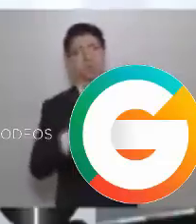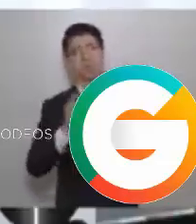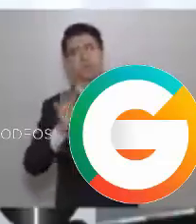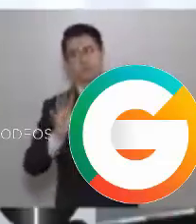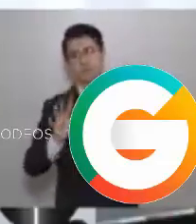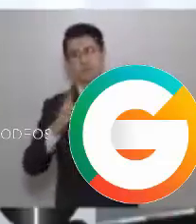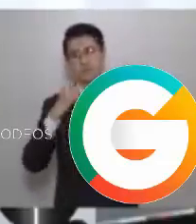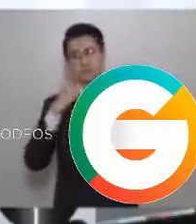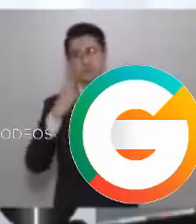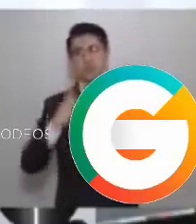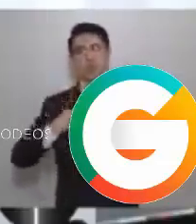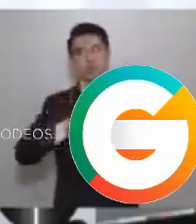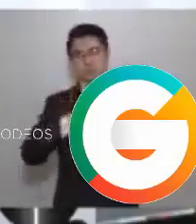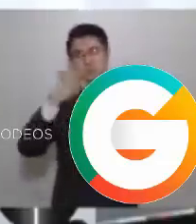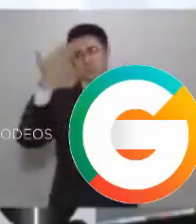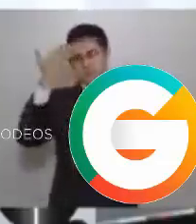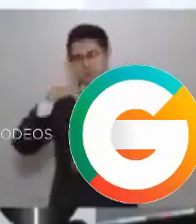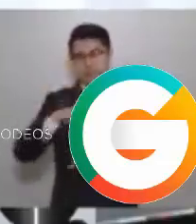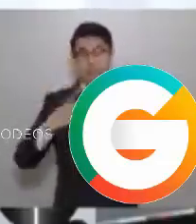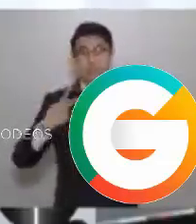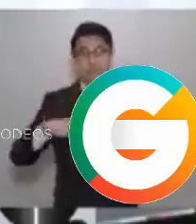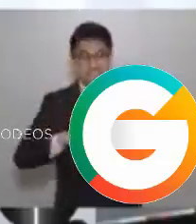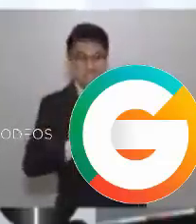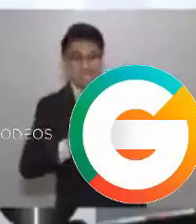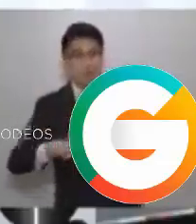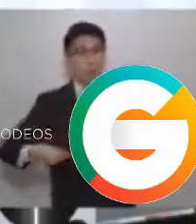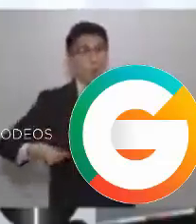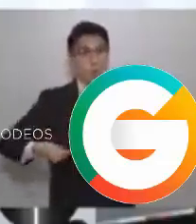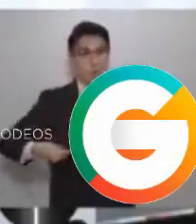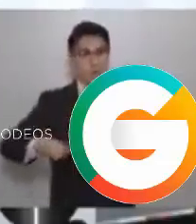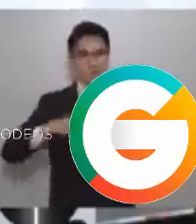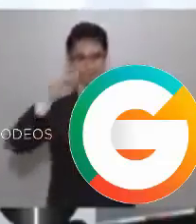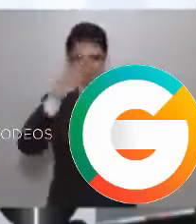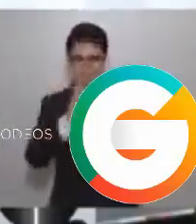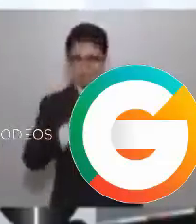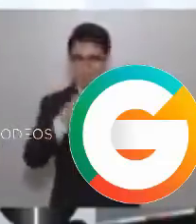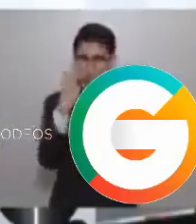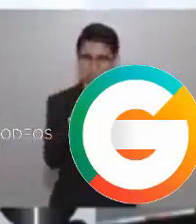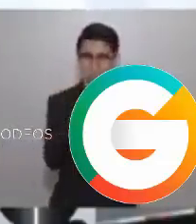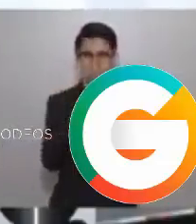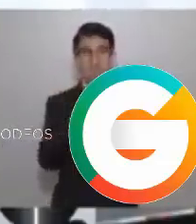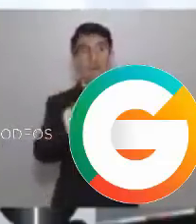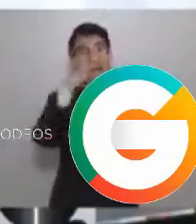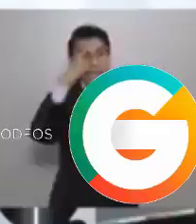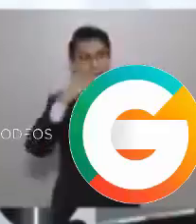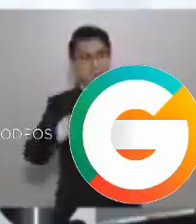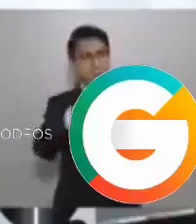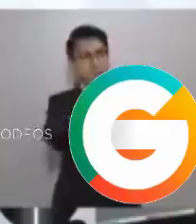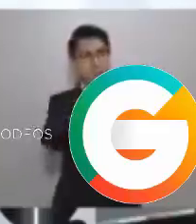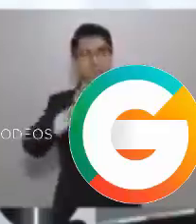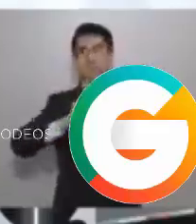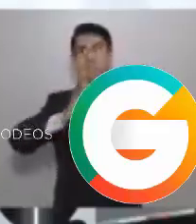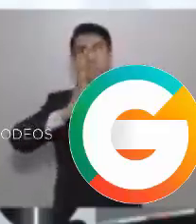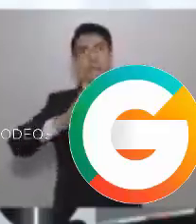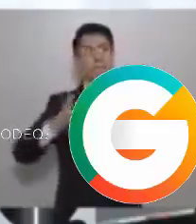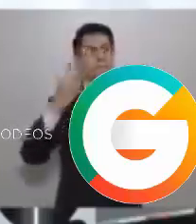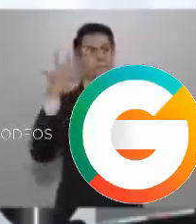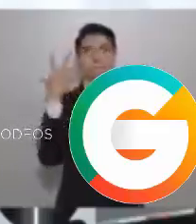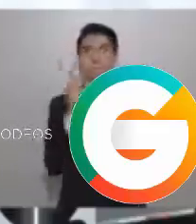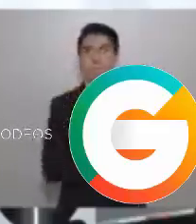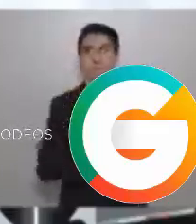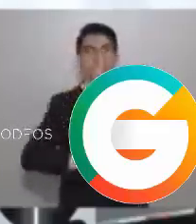territorio de San Vicente y muy seguramente tampoco en Ensenada. Esto no se trató de un evento hostil producido por temas propios